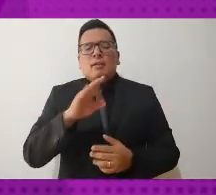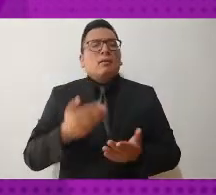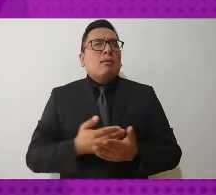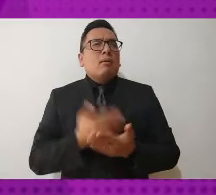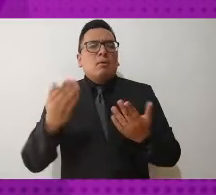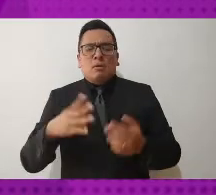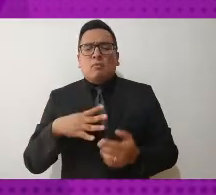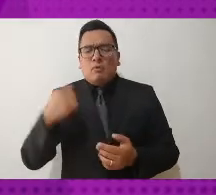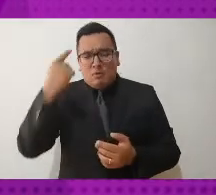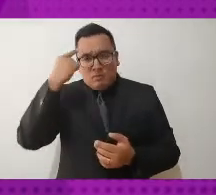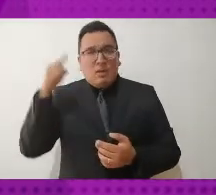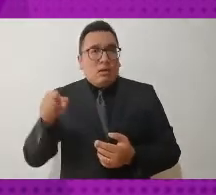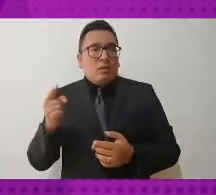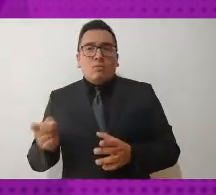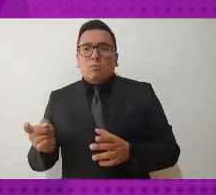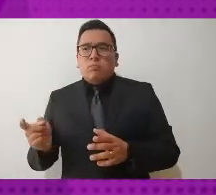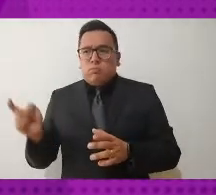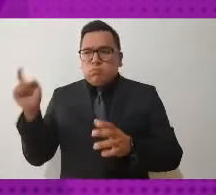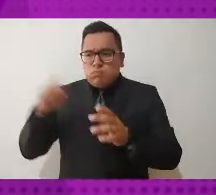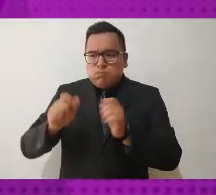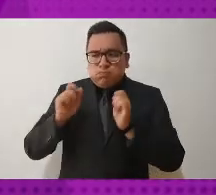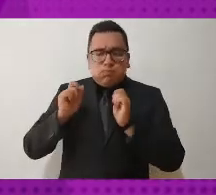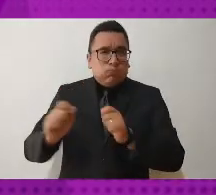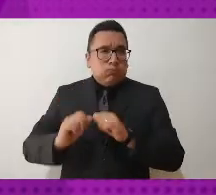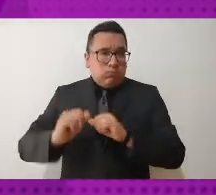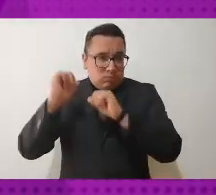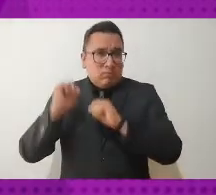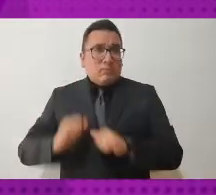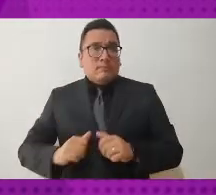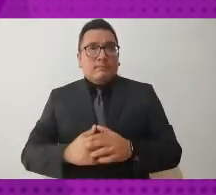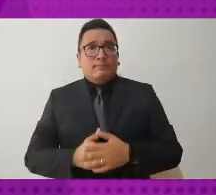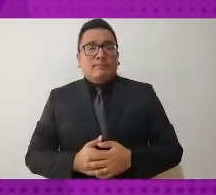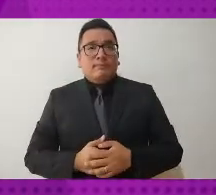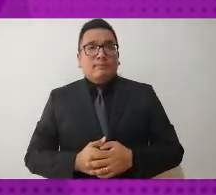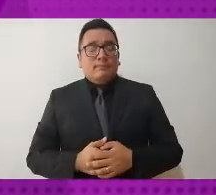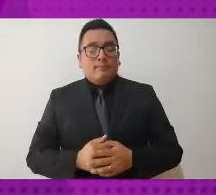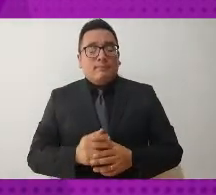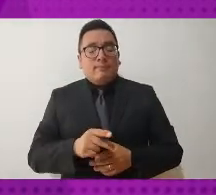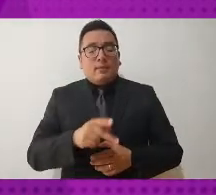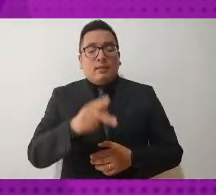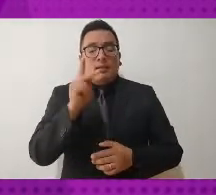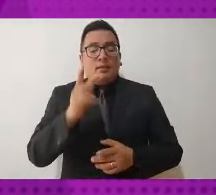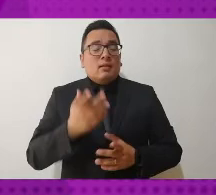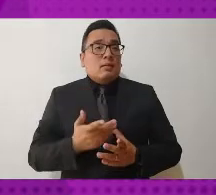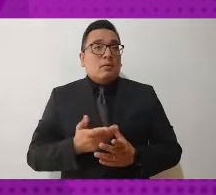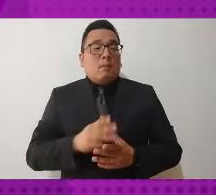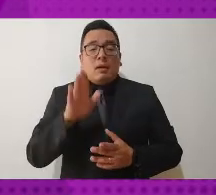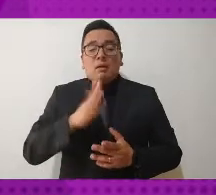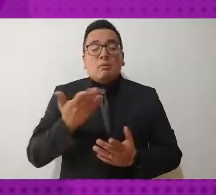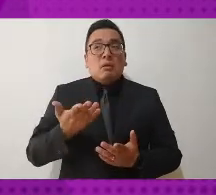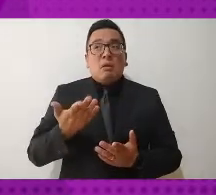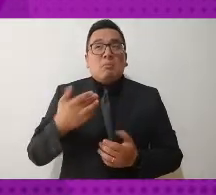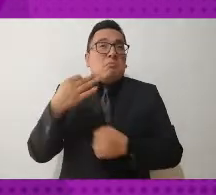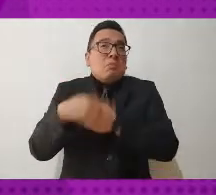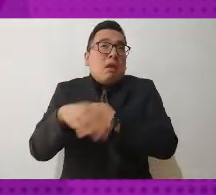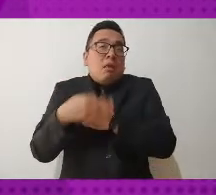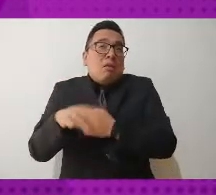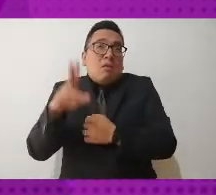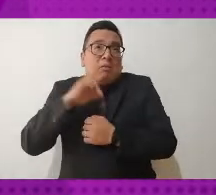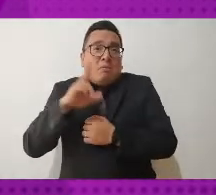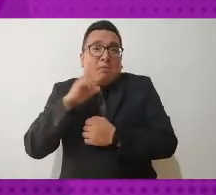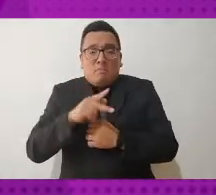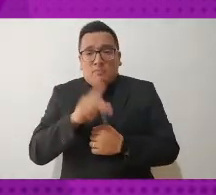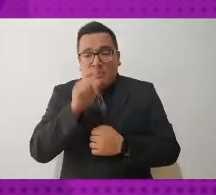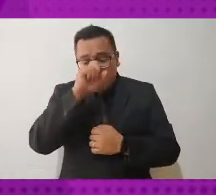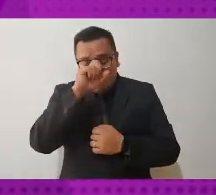la comunidad pueda acceder a Estos espacios públicos Pues solamente se ha quedado en el intento porque realmente